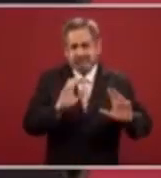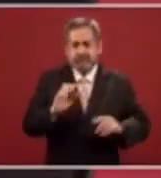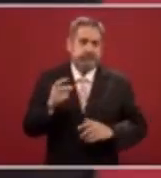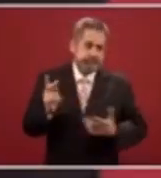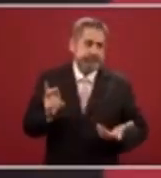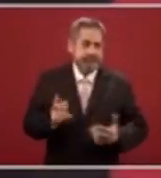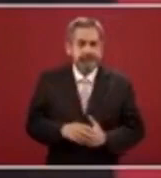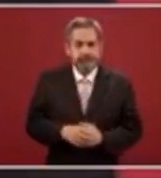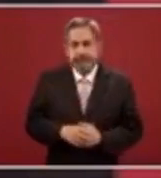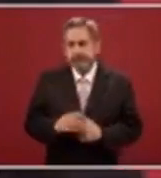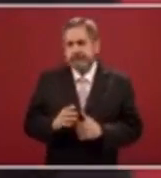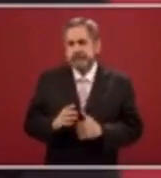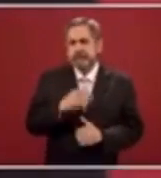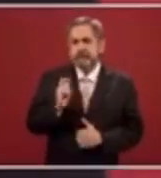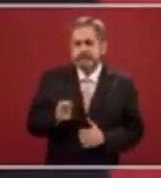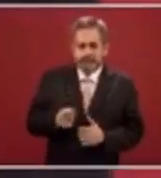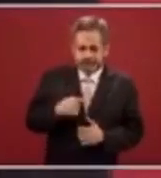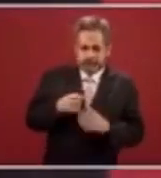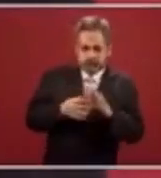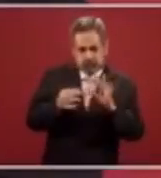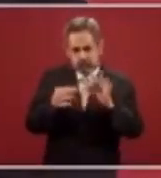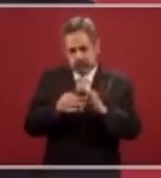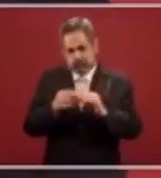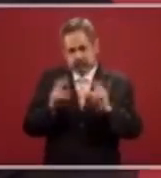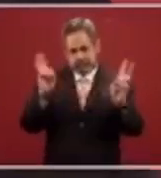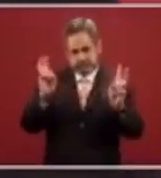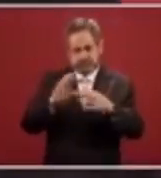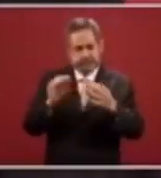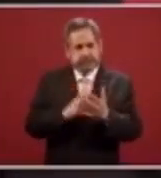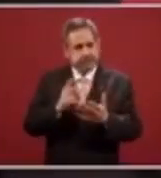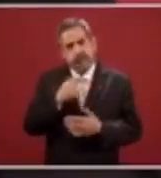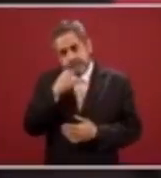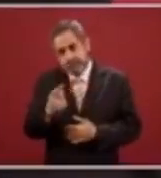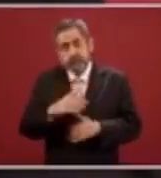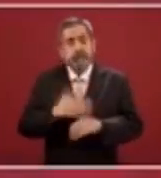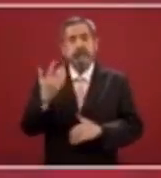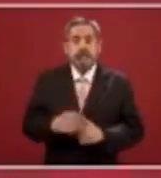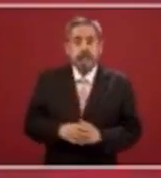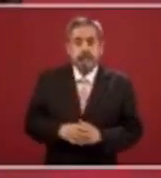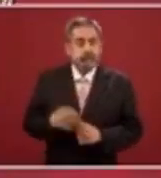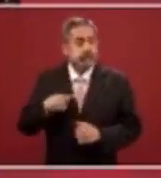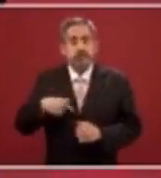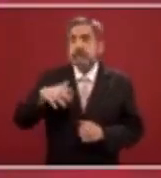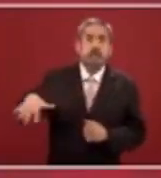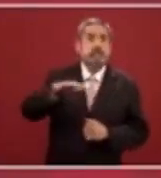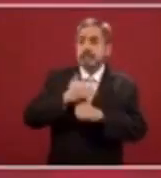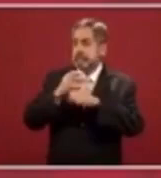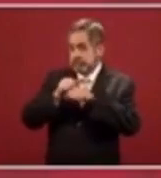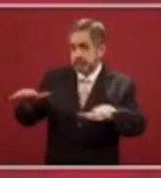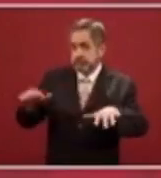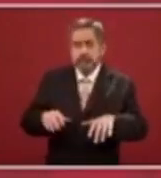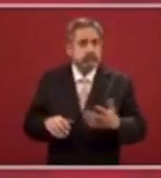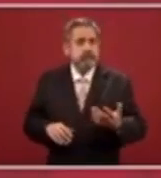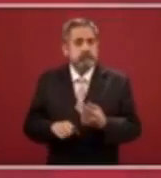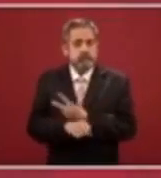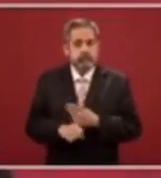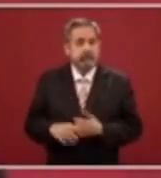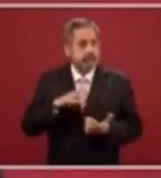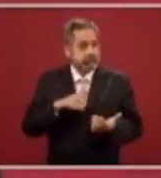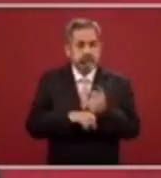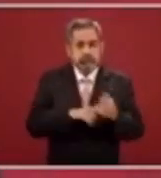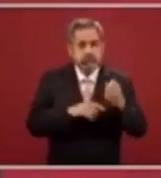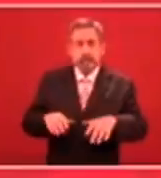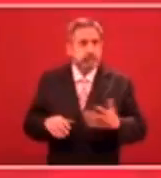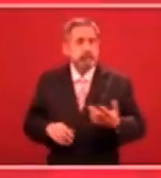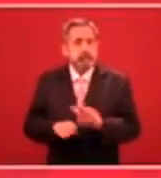Pero pues también, ¿por qué estoy bordando sobre este tema? Porque es la manera de que la gente se informe de que hay una campaña